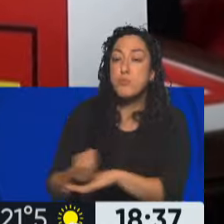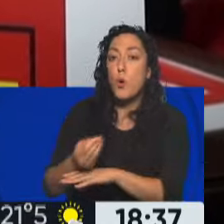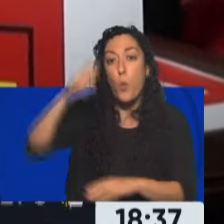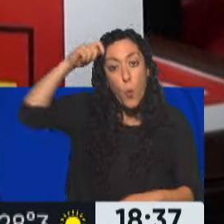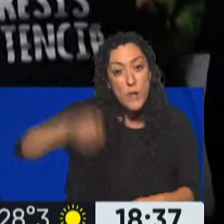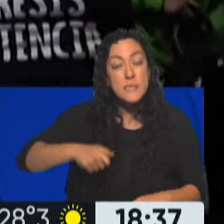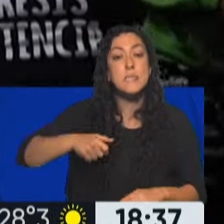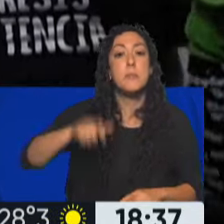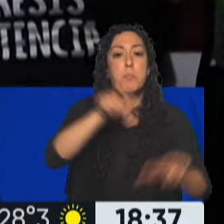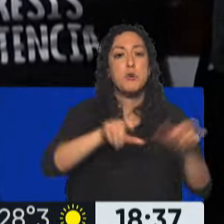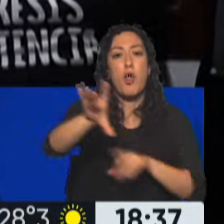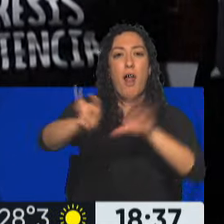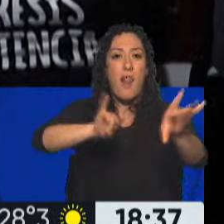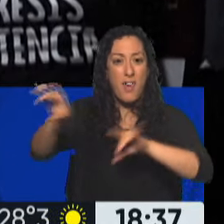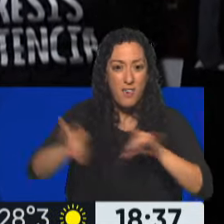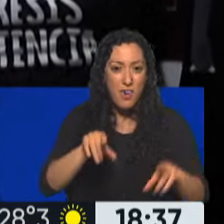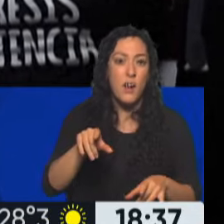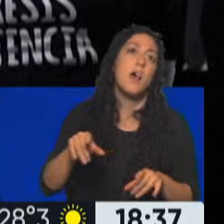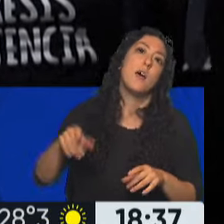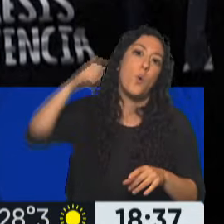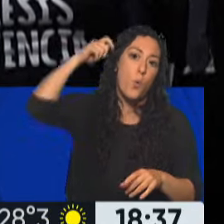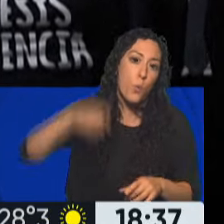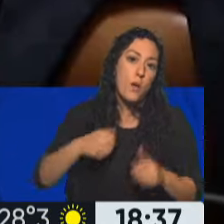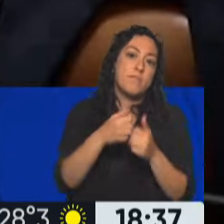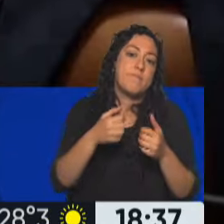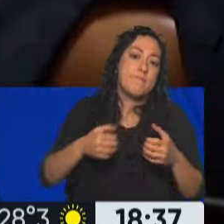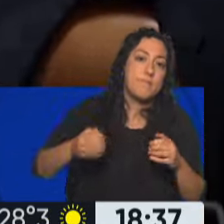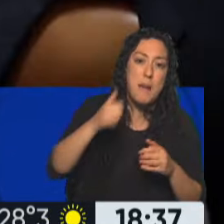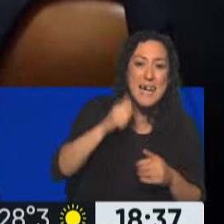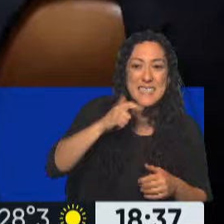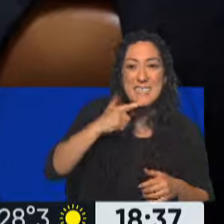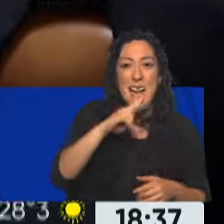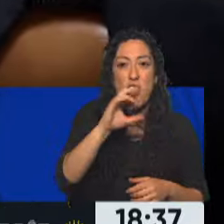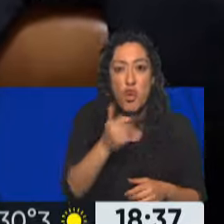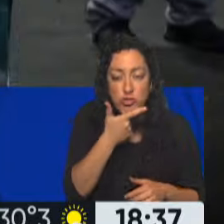popular, una instancia que resisten con fuerza magistrados y la casi